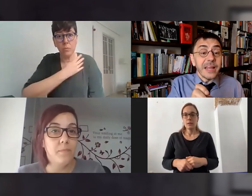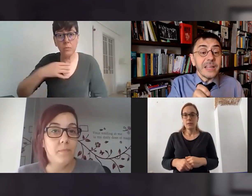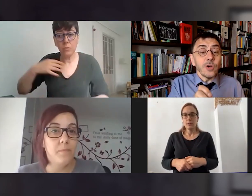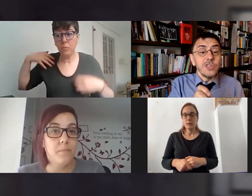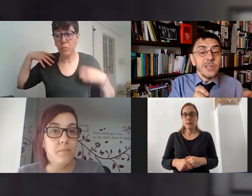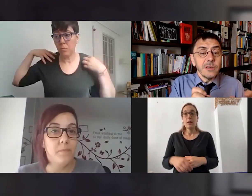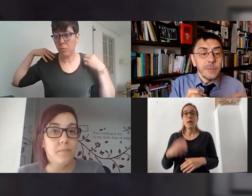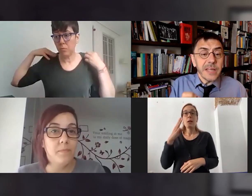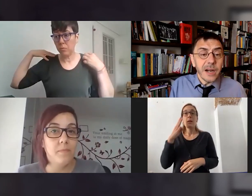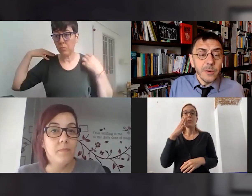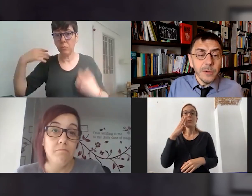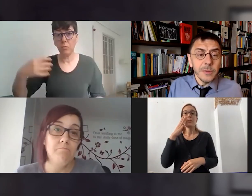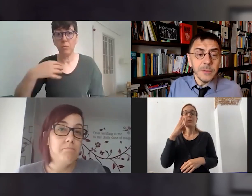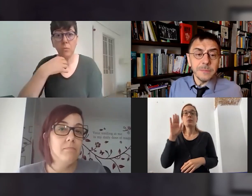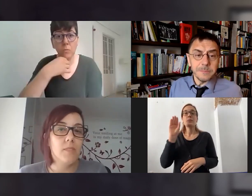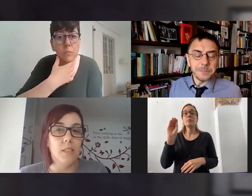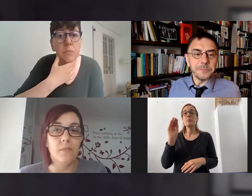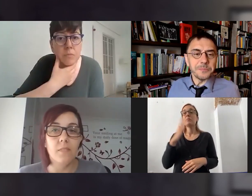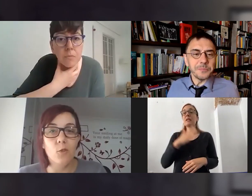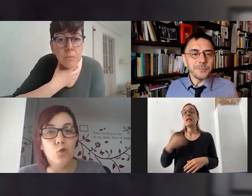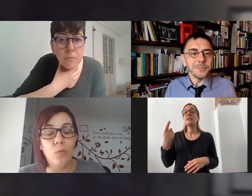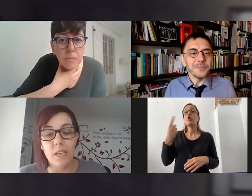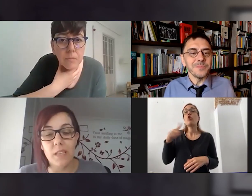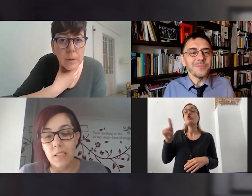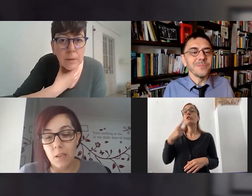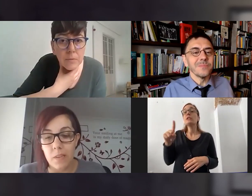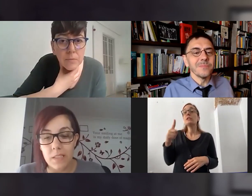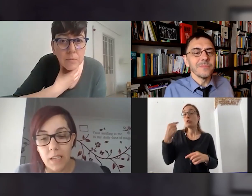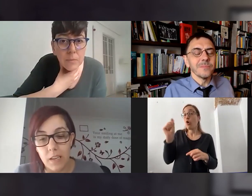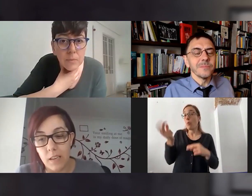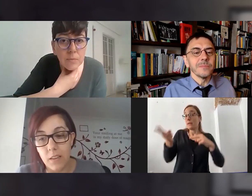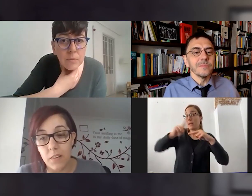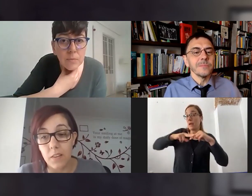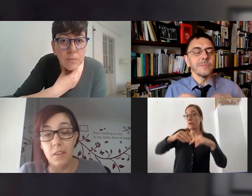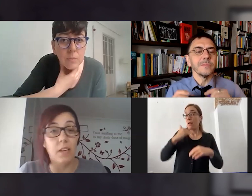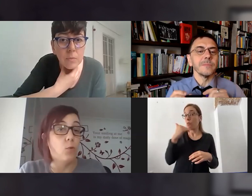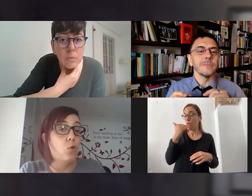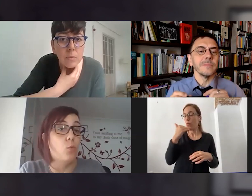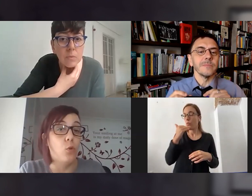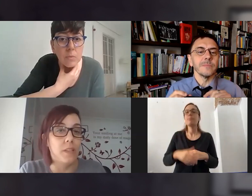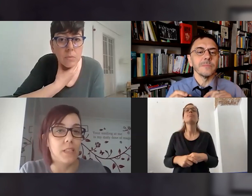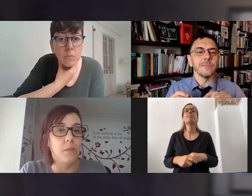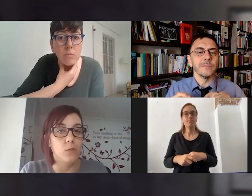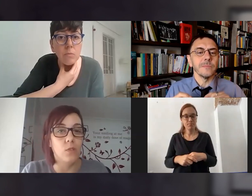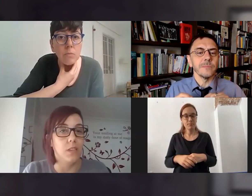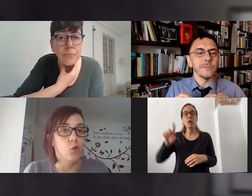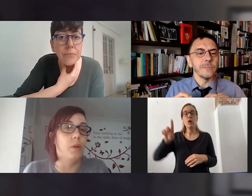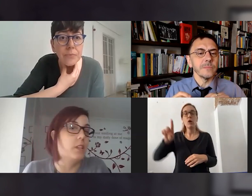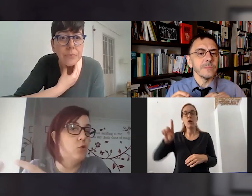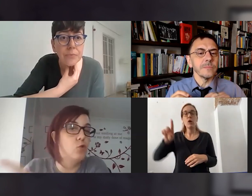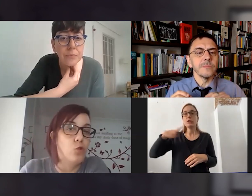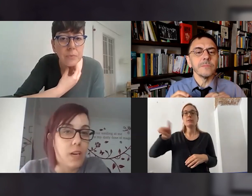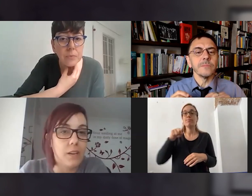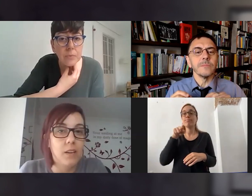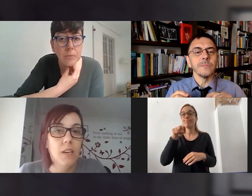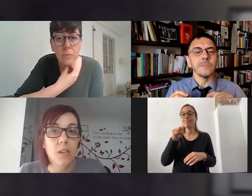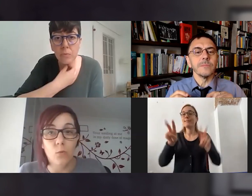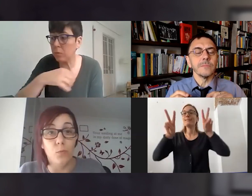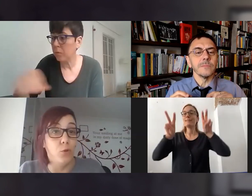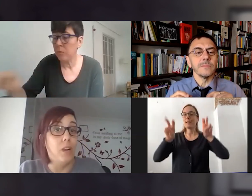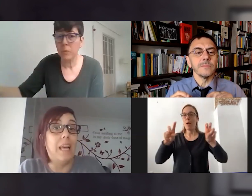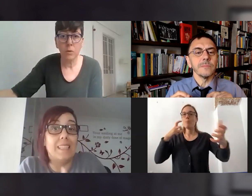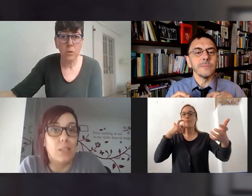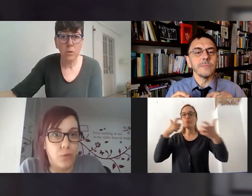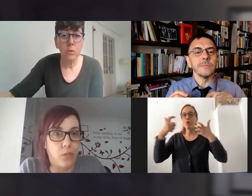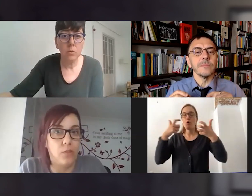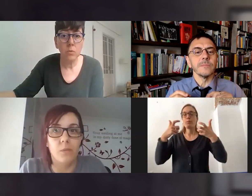Pilar, ¿quieres, Conchi, comentar algo? Sí, yo sobre este tema sí que incidiría, como comentabas, ¿no? Que los partidos no llegan. Bueno,